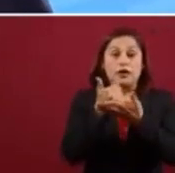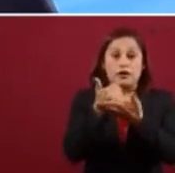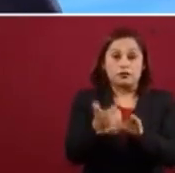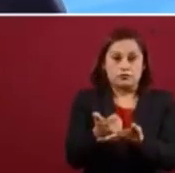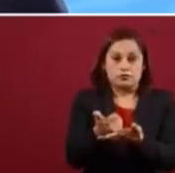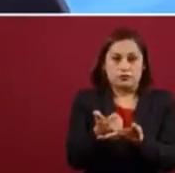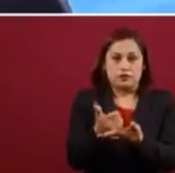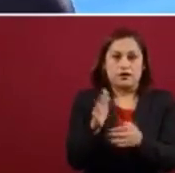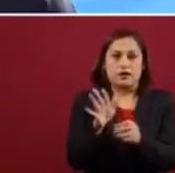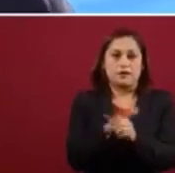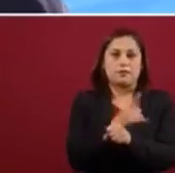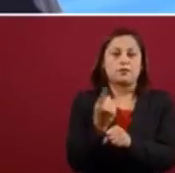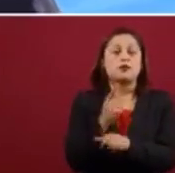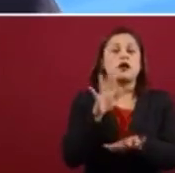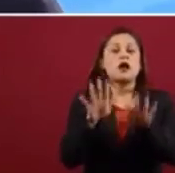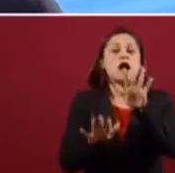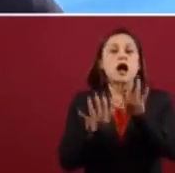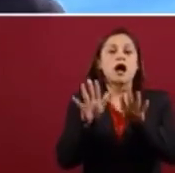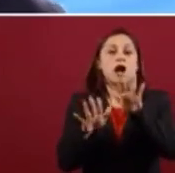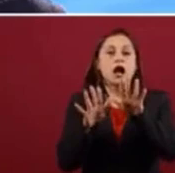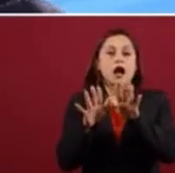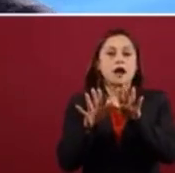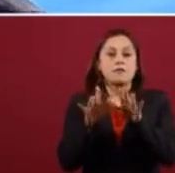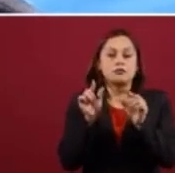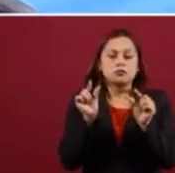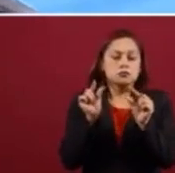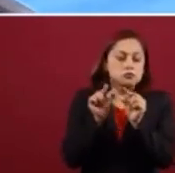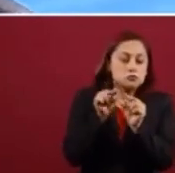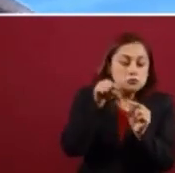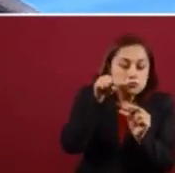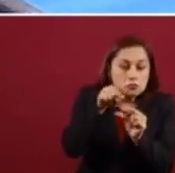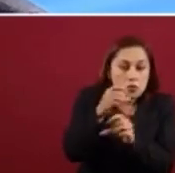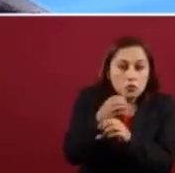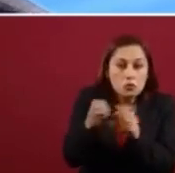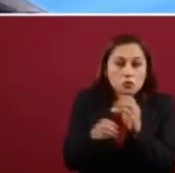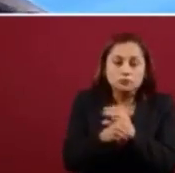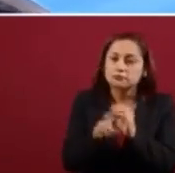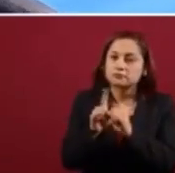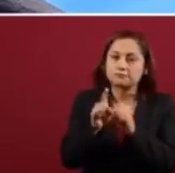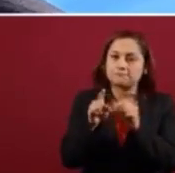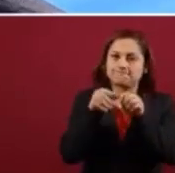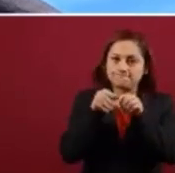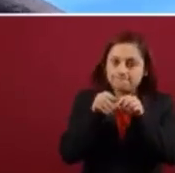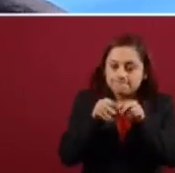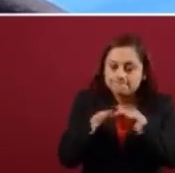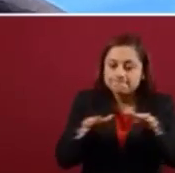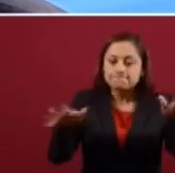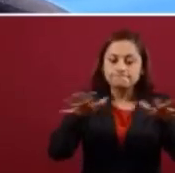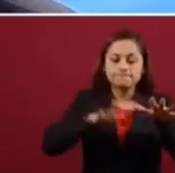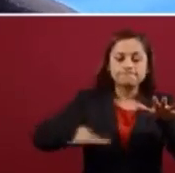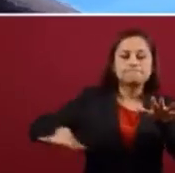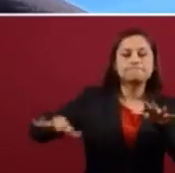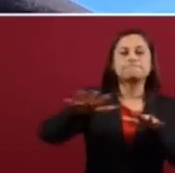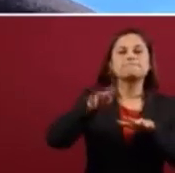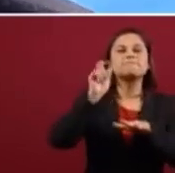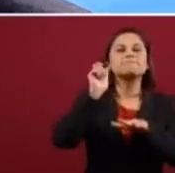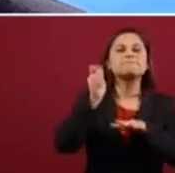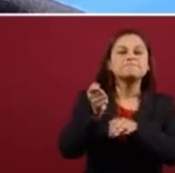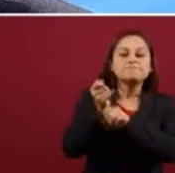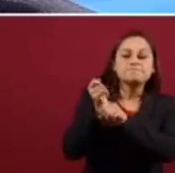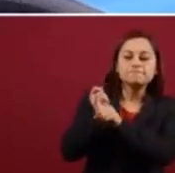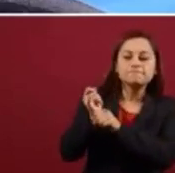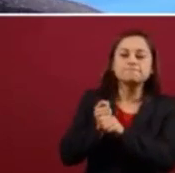se ve la parte y no el todo de modo que esté arturo va a informar